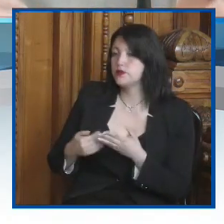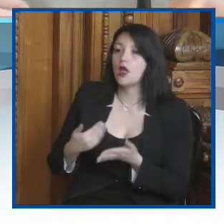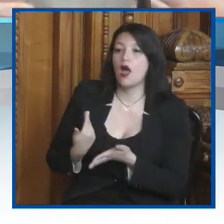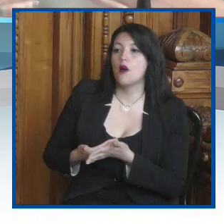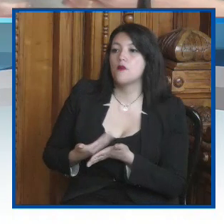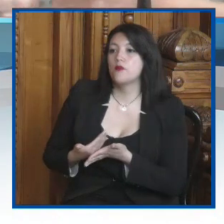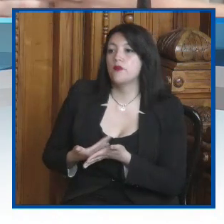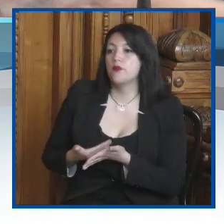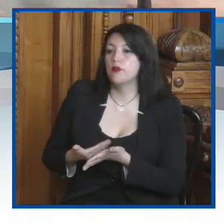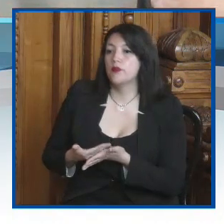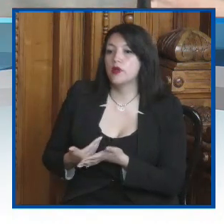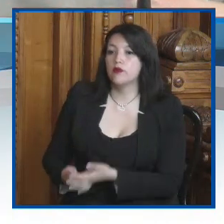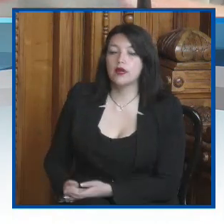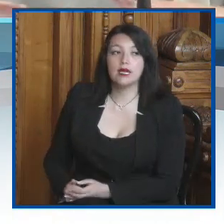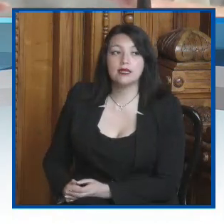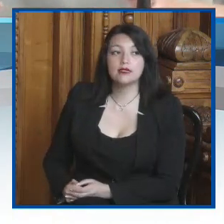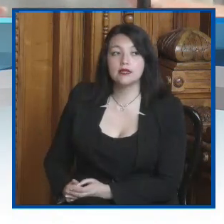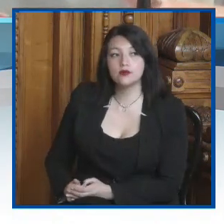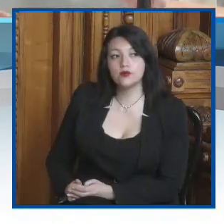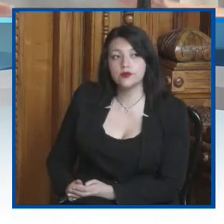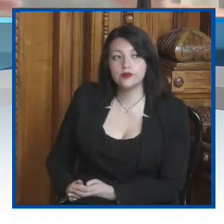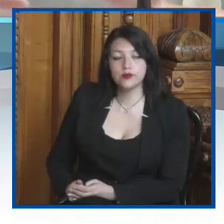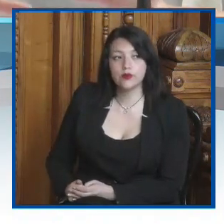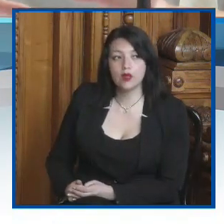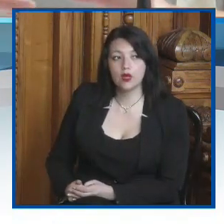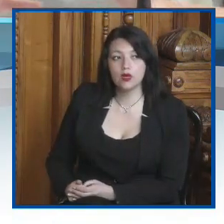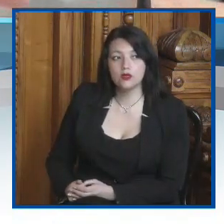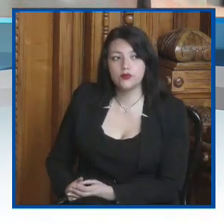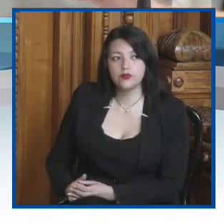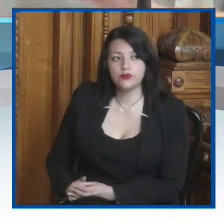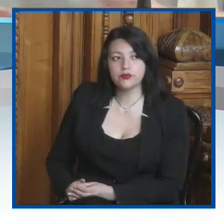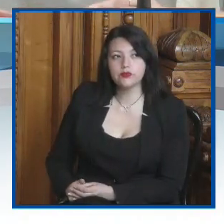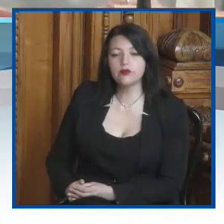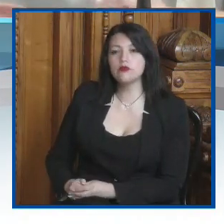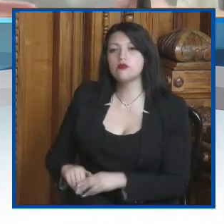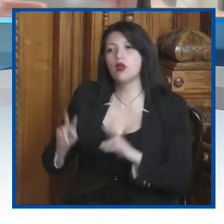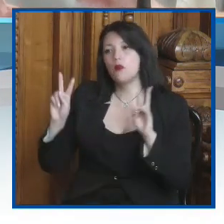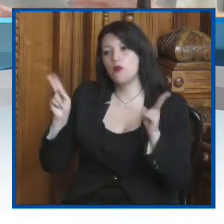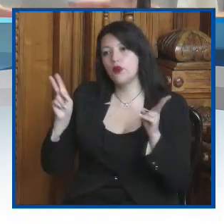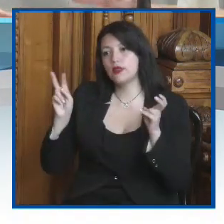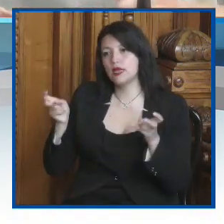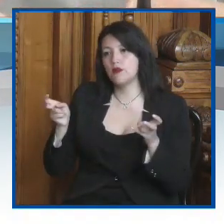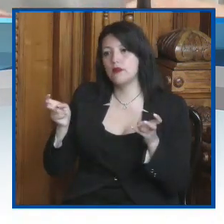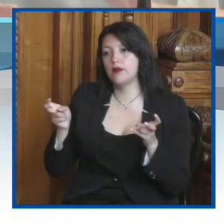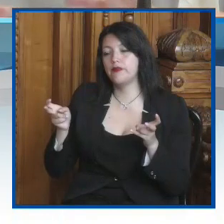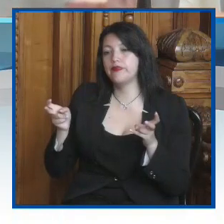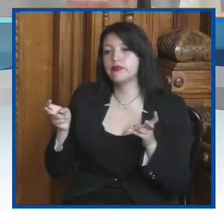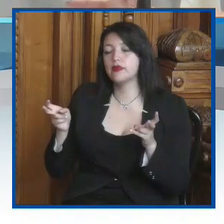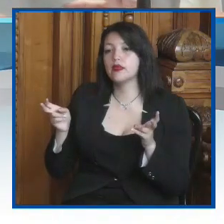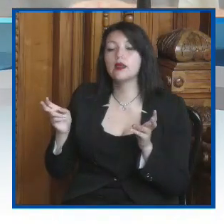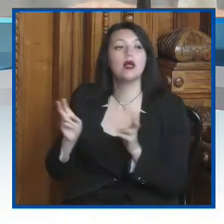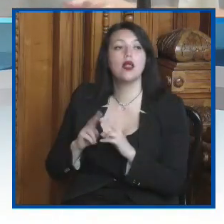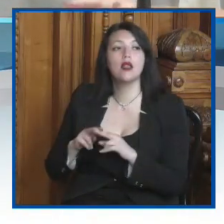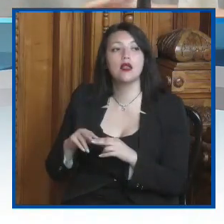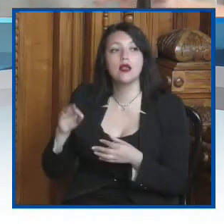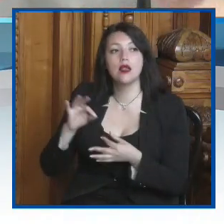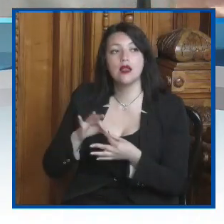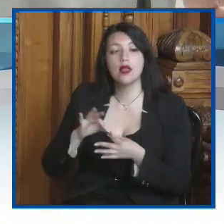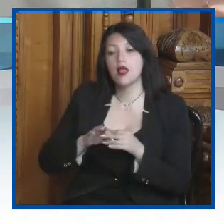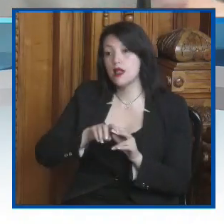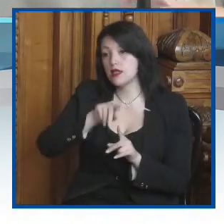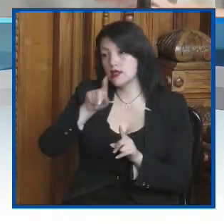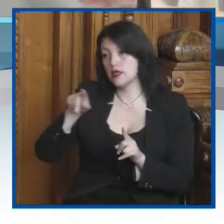si fue un juicio abreviado. Por materia las dividimos y sacamos semestralmente estadísticas